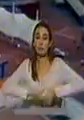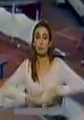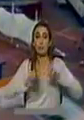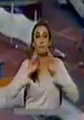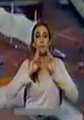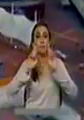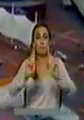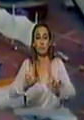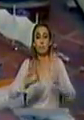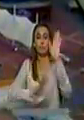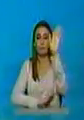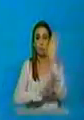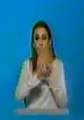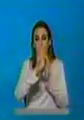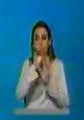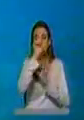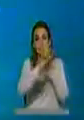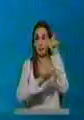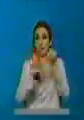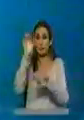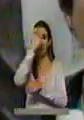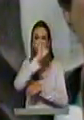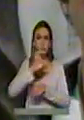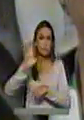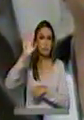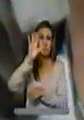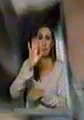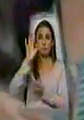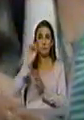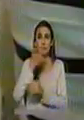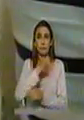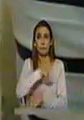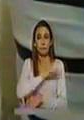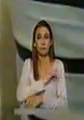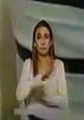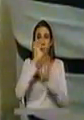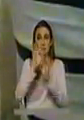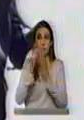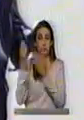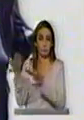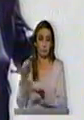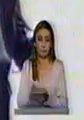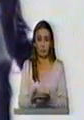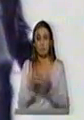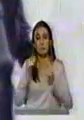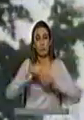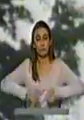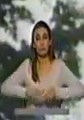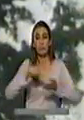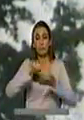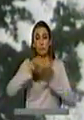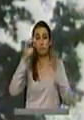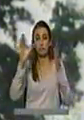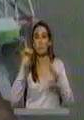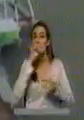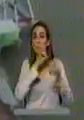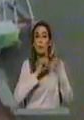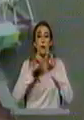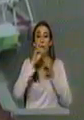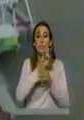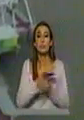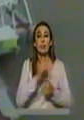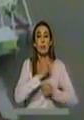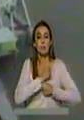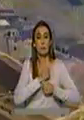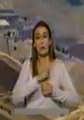un incremento en el ingreso de ciudadanos europeos, especialmente españoles, y de nuestro continente, ciudadanos estadounidenses seguidos de los canadienses